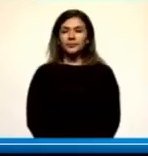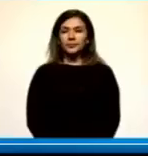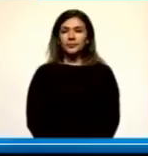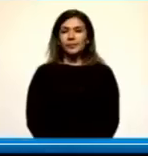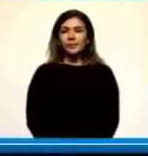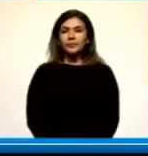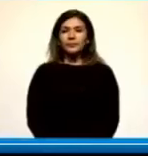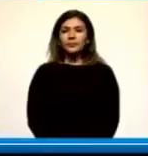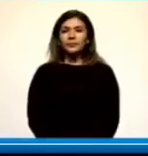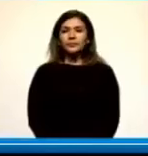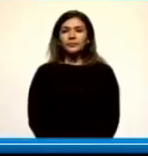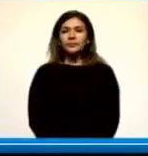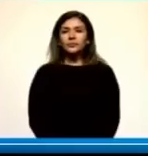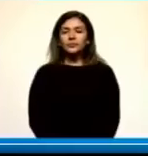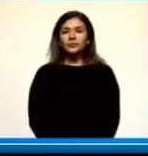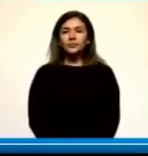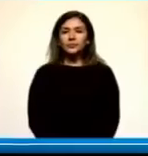80,